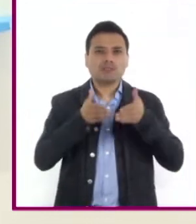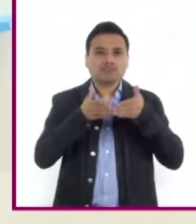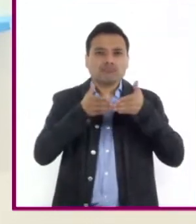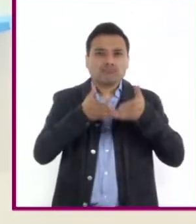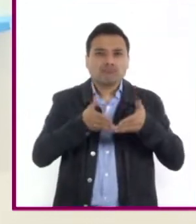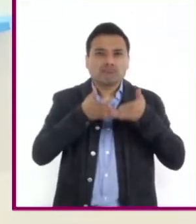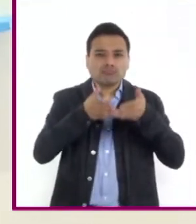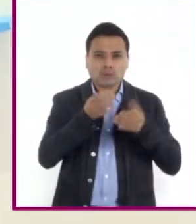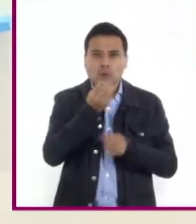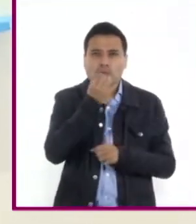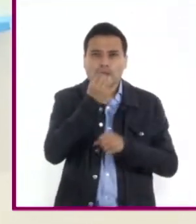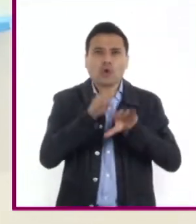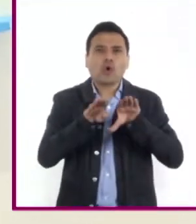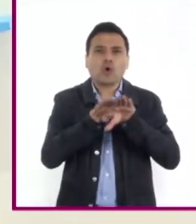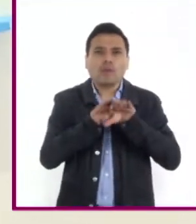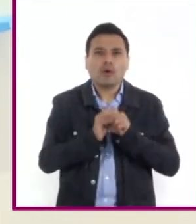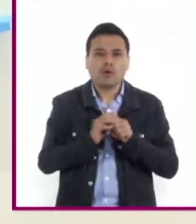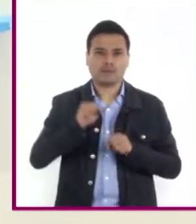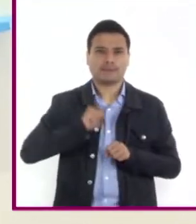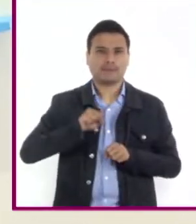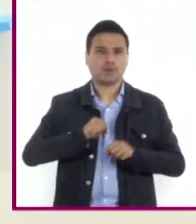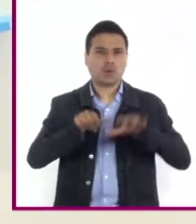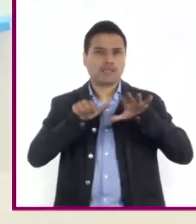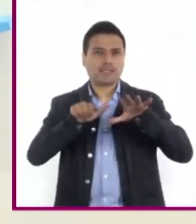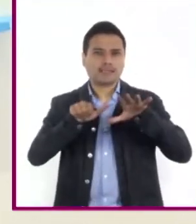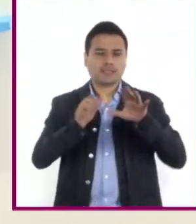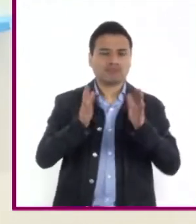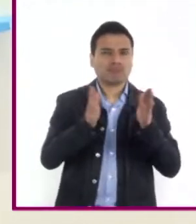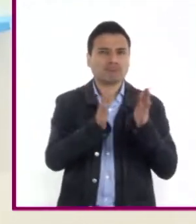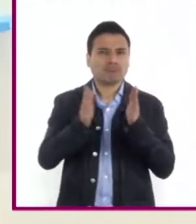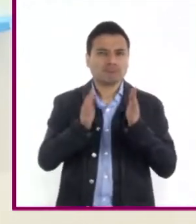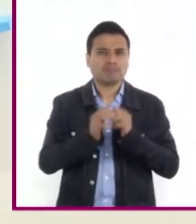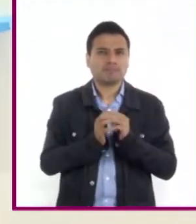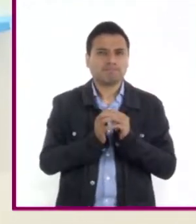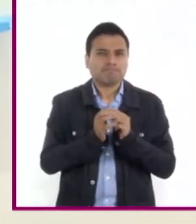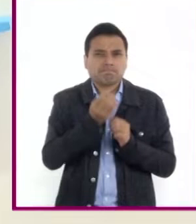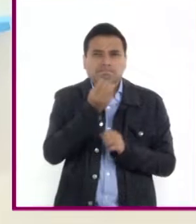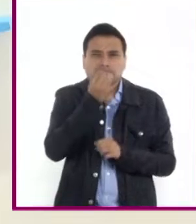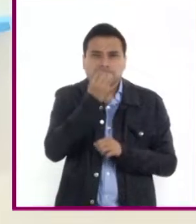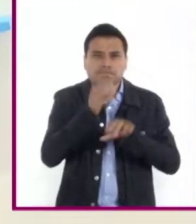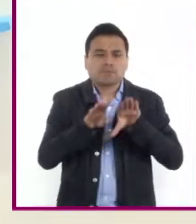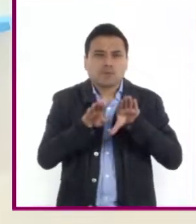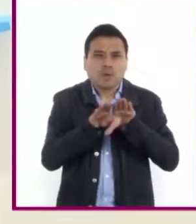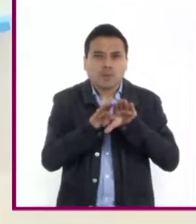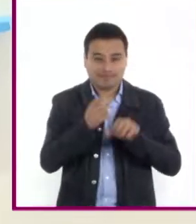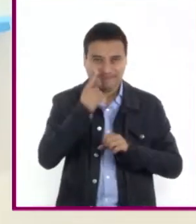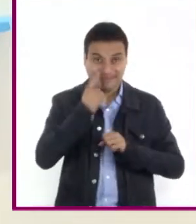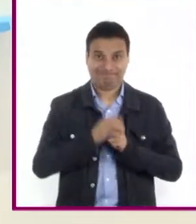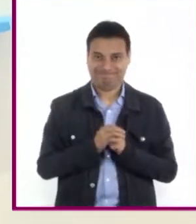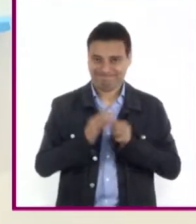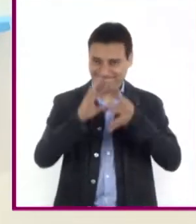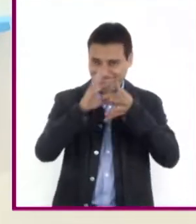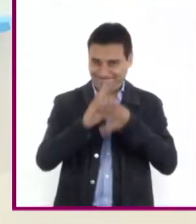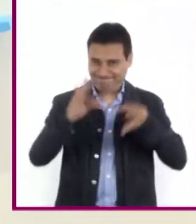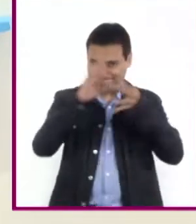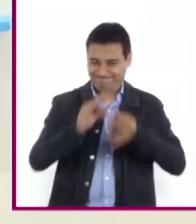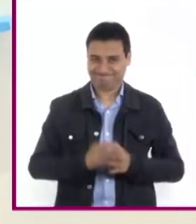siglo XVI, uno de los principales medios de transporte de ese periodo histórico. Y dice así: